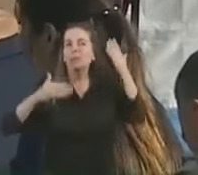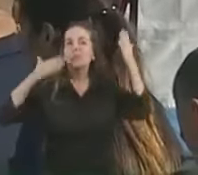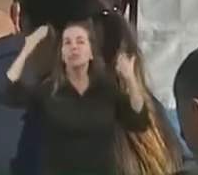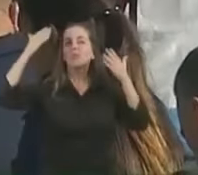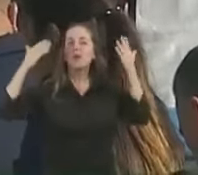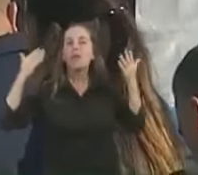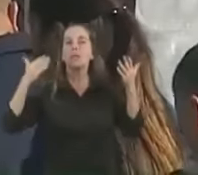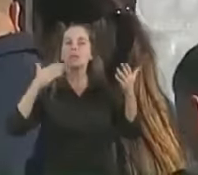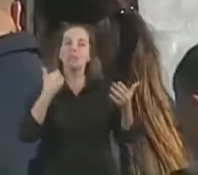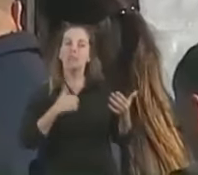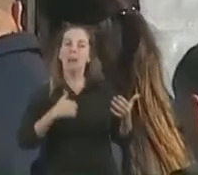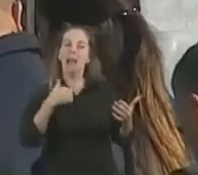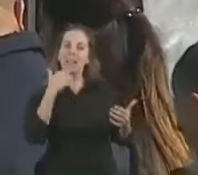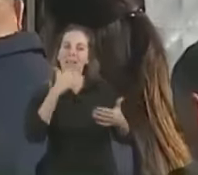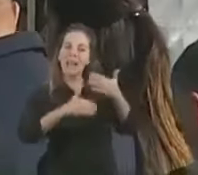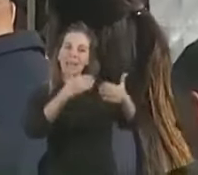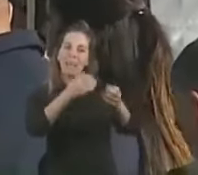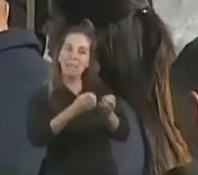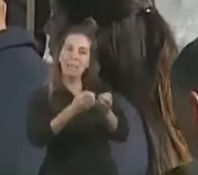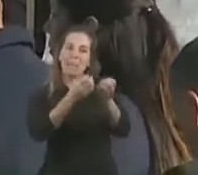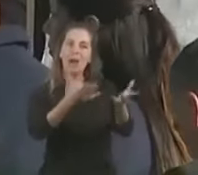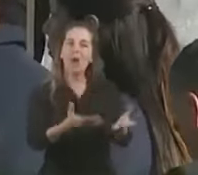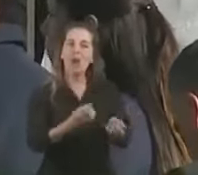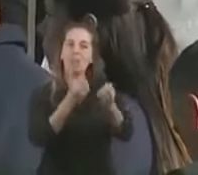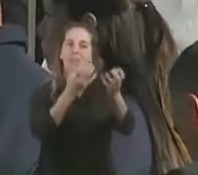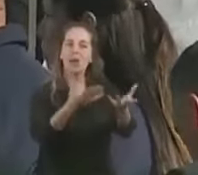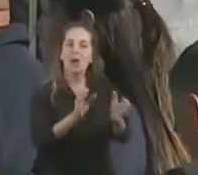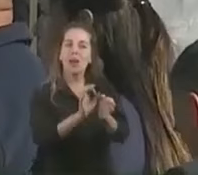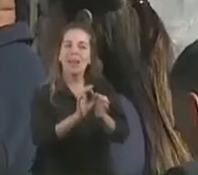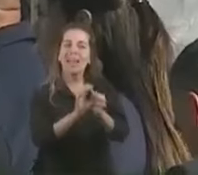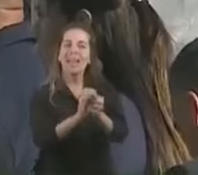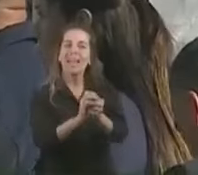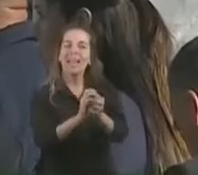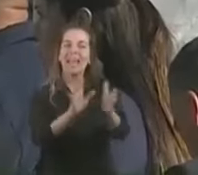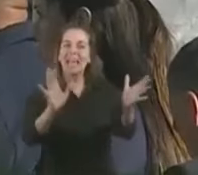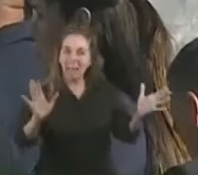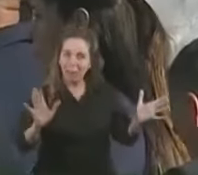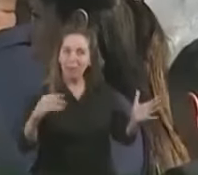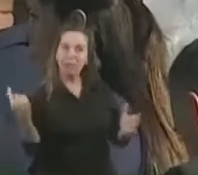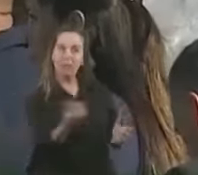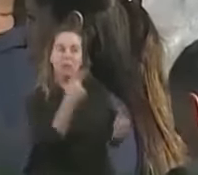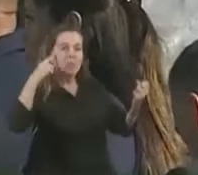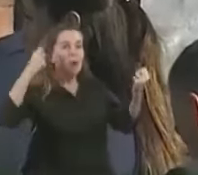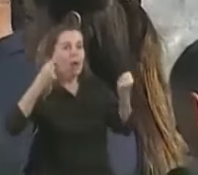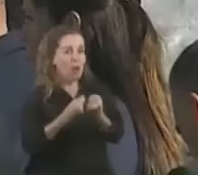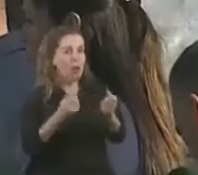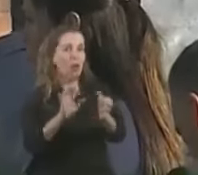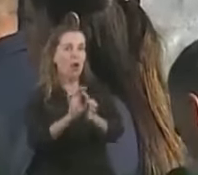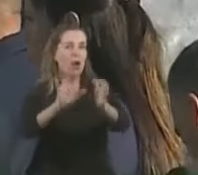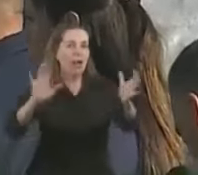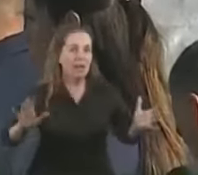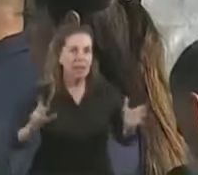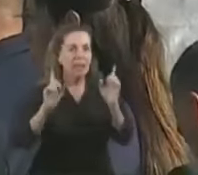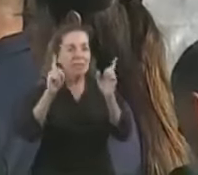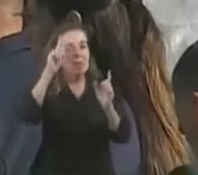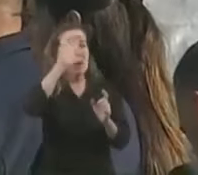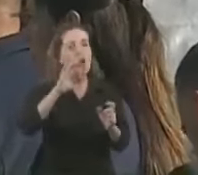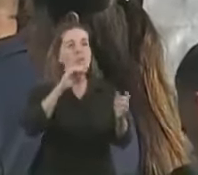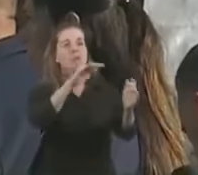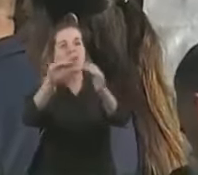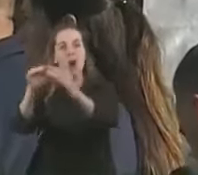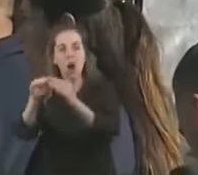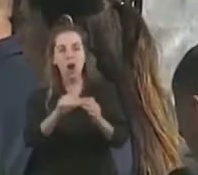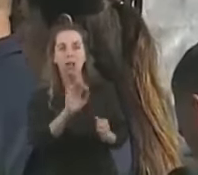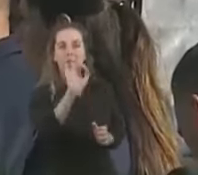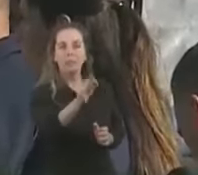Argentina próspera y libre, es fundamental que todos aquellos que compartimos la causa de la libertad, que todos aquellos que entendemos que la Argentina